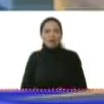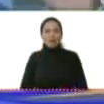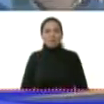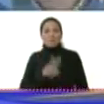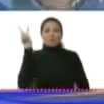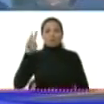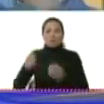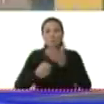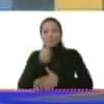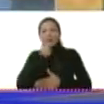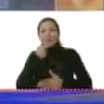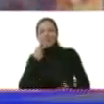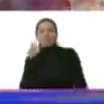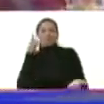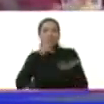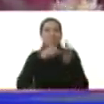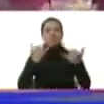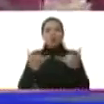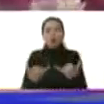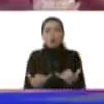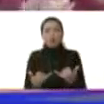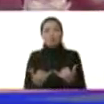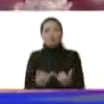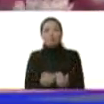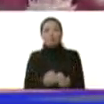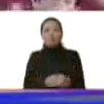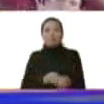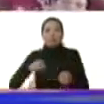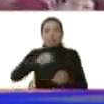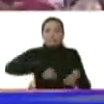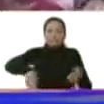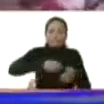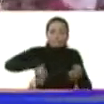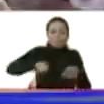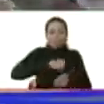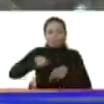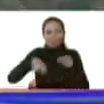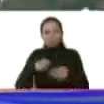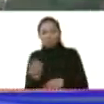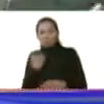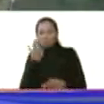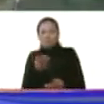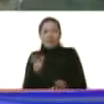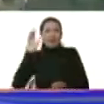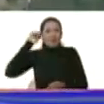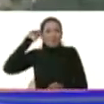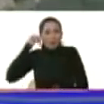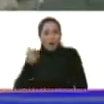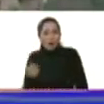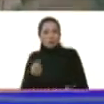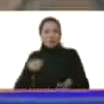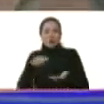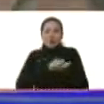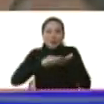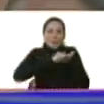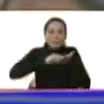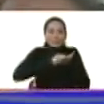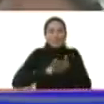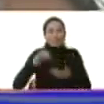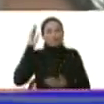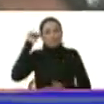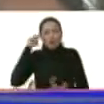bella que donde está usted lavando poceta. Venezuela es más bella que donde está usted lavando poceta.